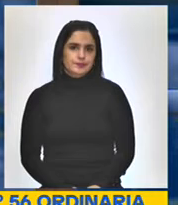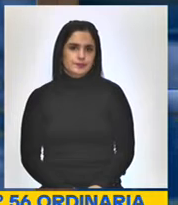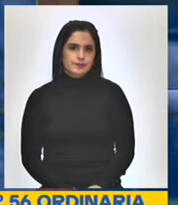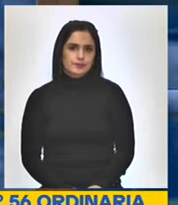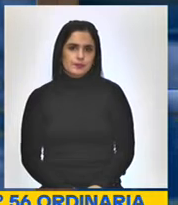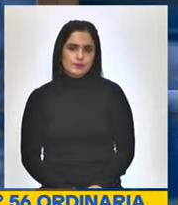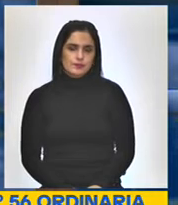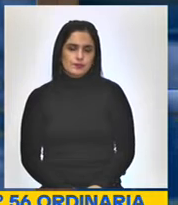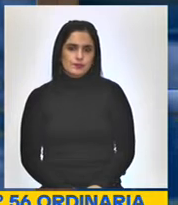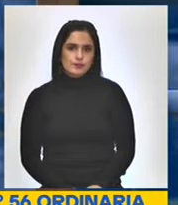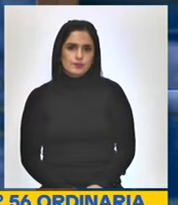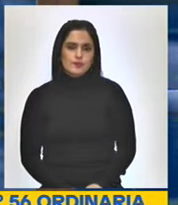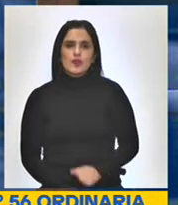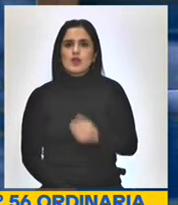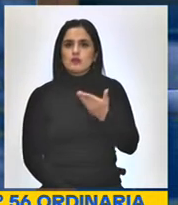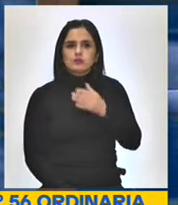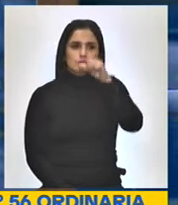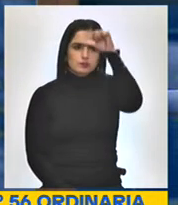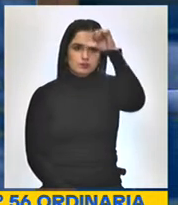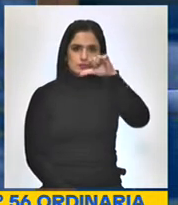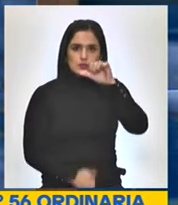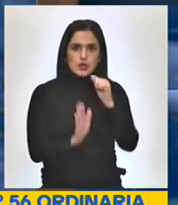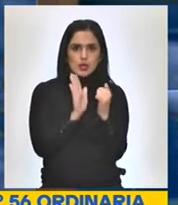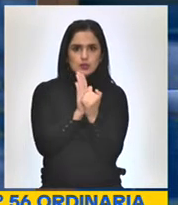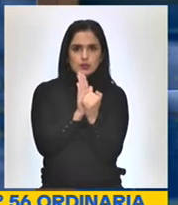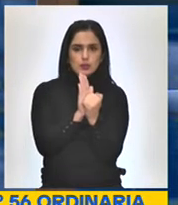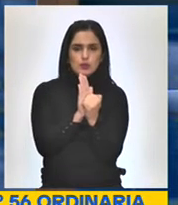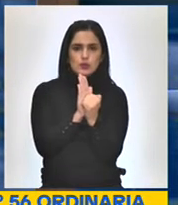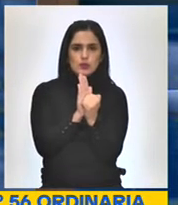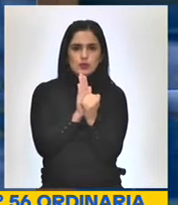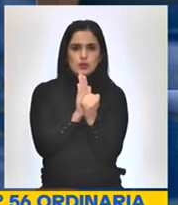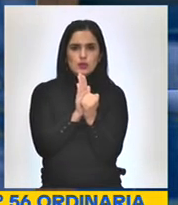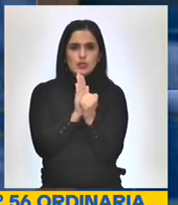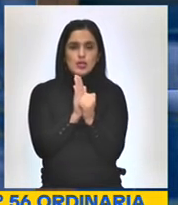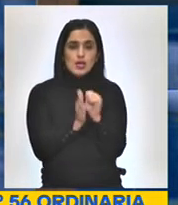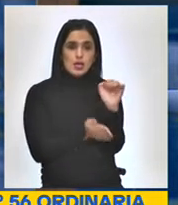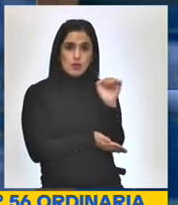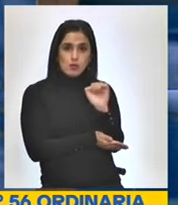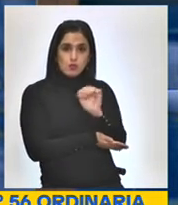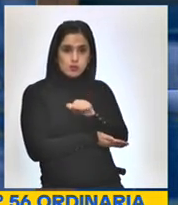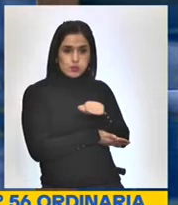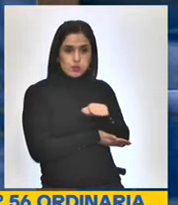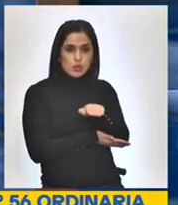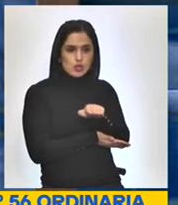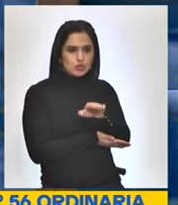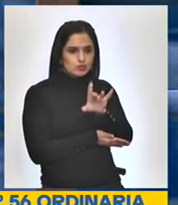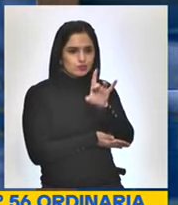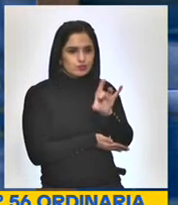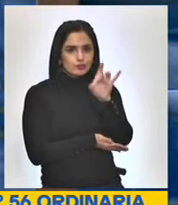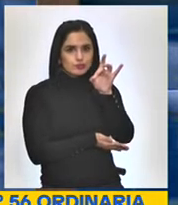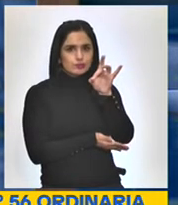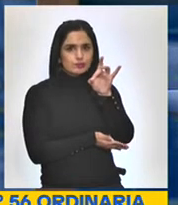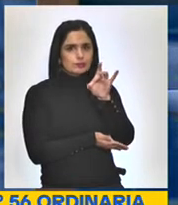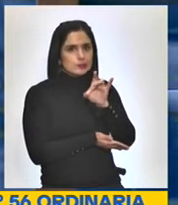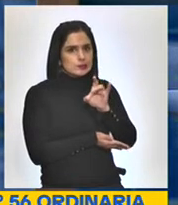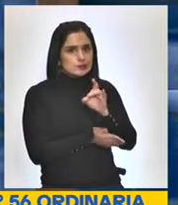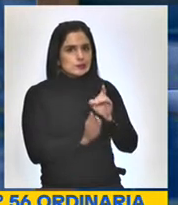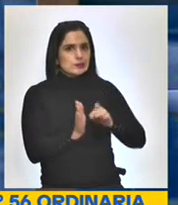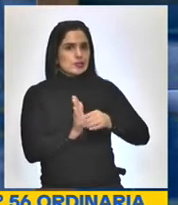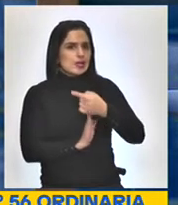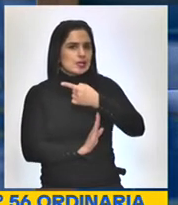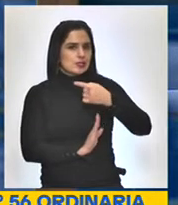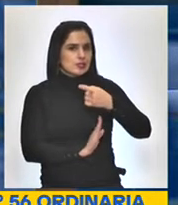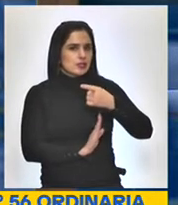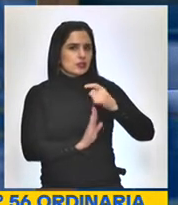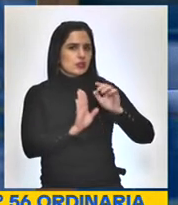decir, para ser sancionado por este artículo, el conductor debe ser sorprendido circulando a 110